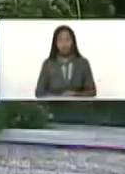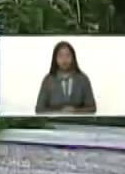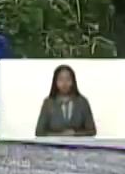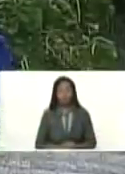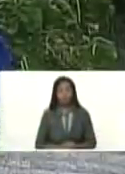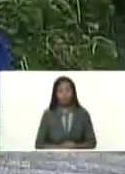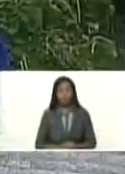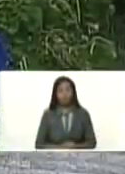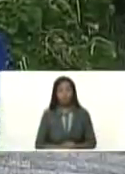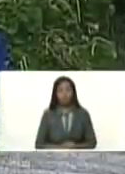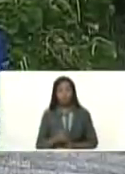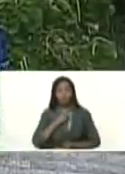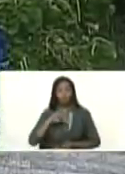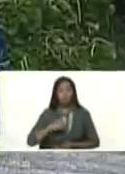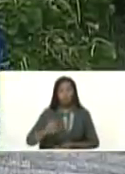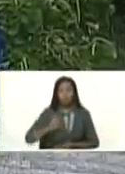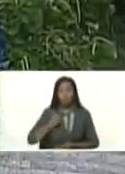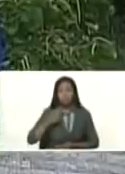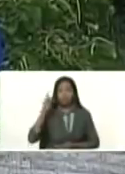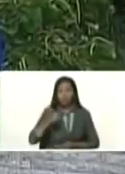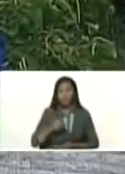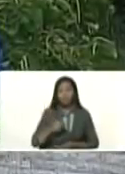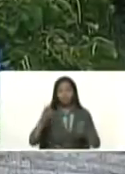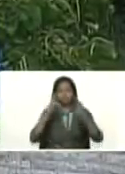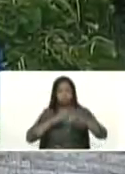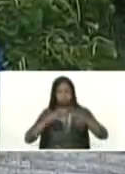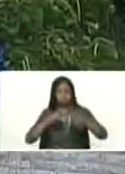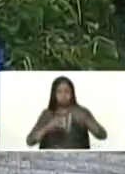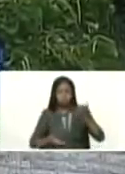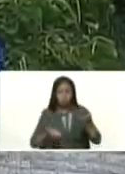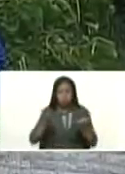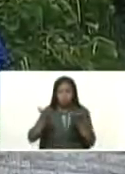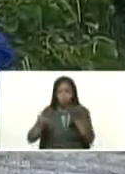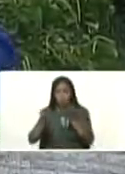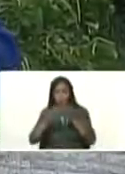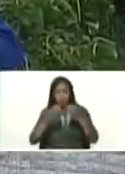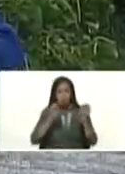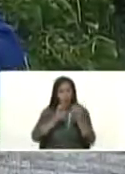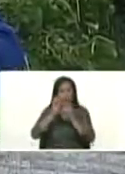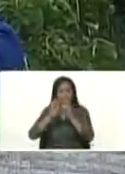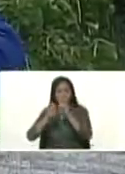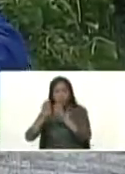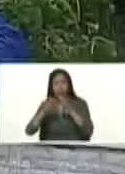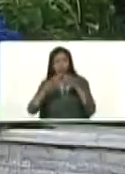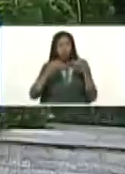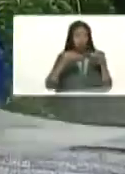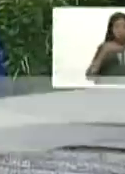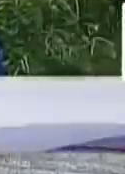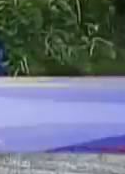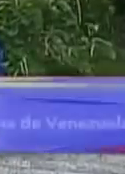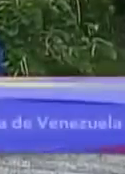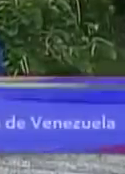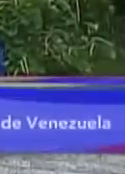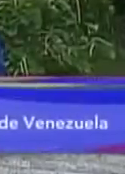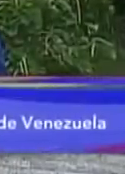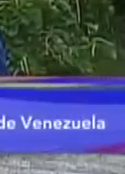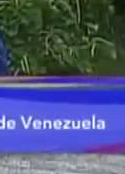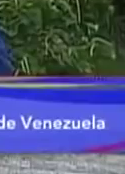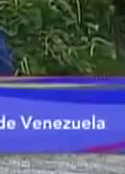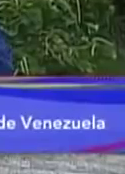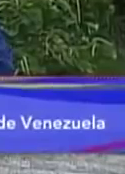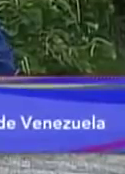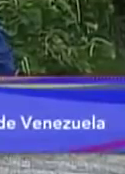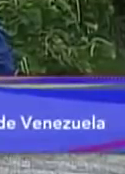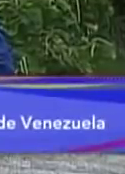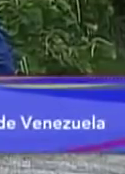Tuvimos la oportunidad de revisar y hacer un balance de todo el mapa de cooperación y